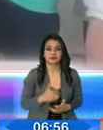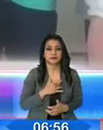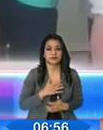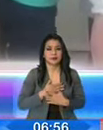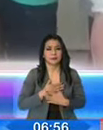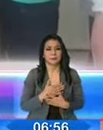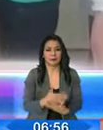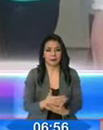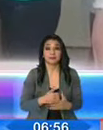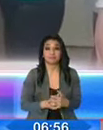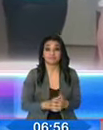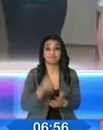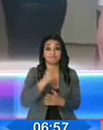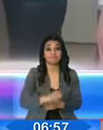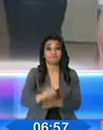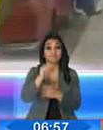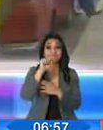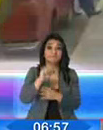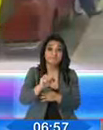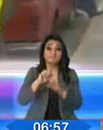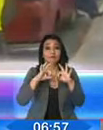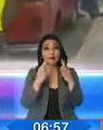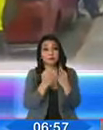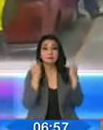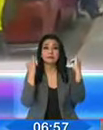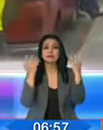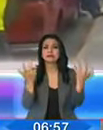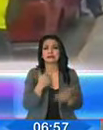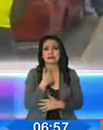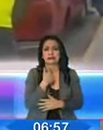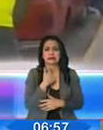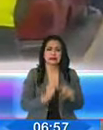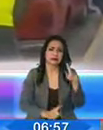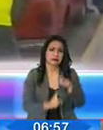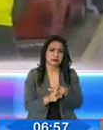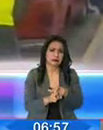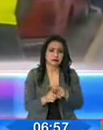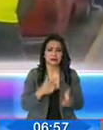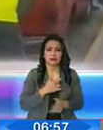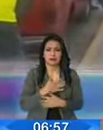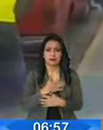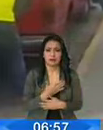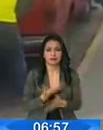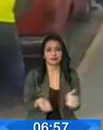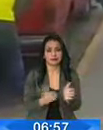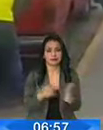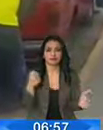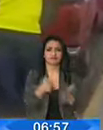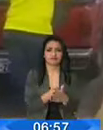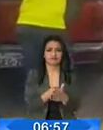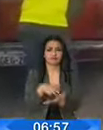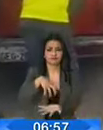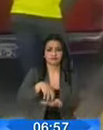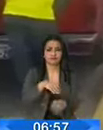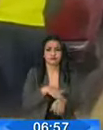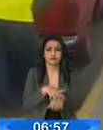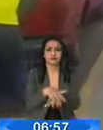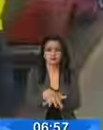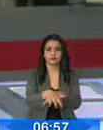viaje destinado a la diversión terminó convirtiéndose en otra tragedia vial en Los Ríos, informó Odette